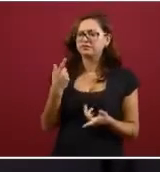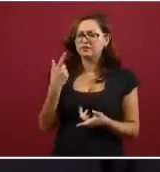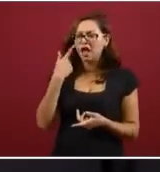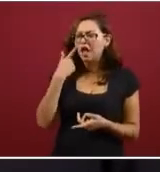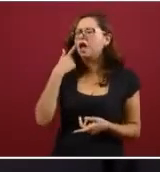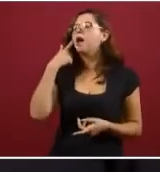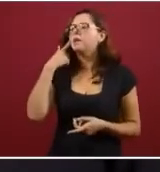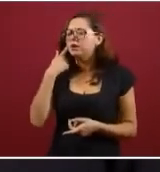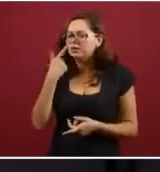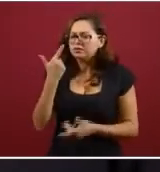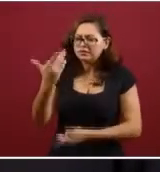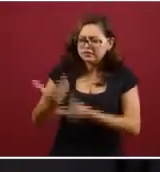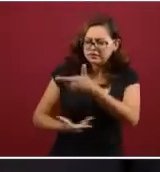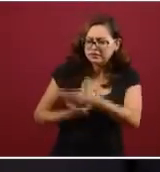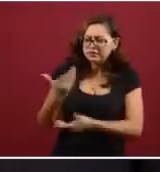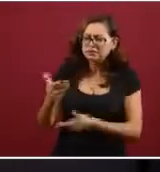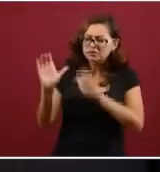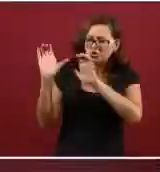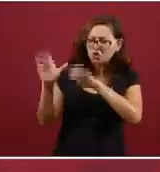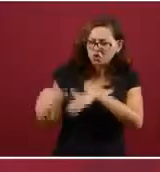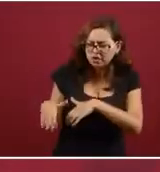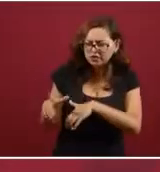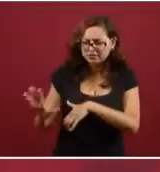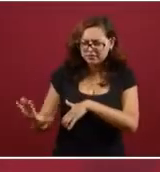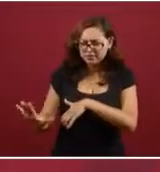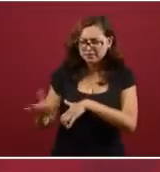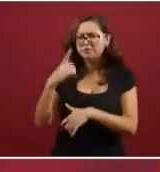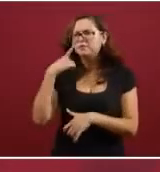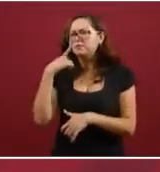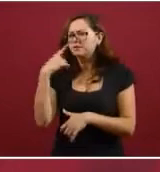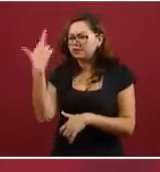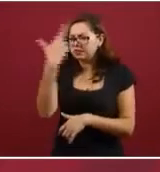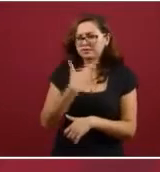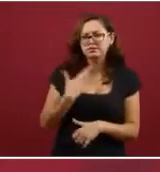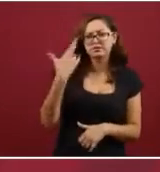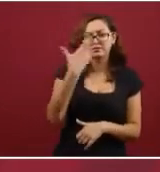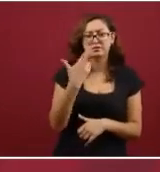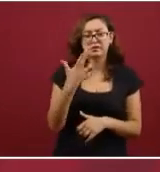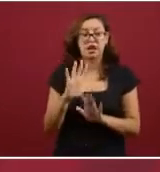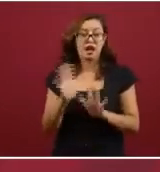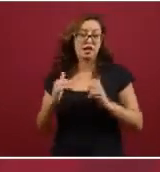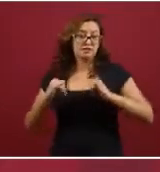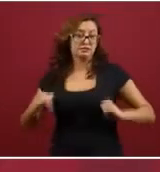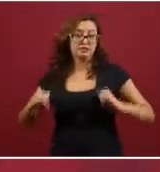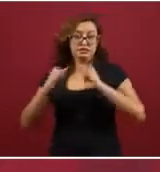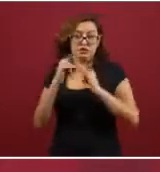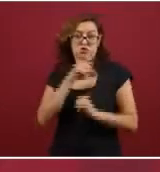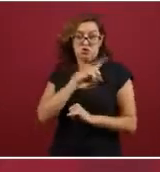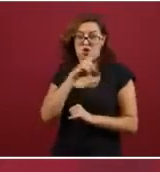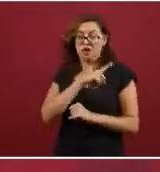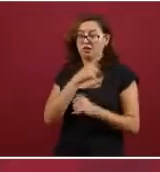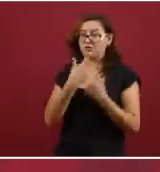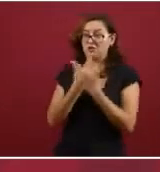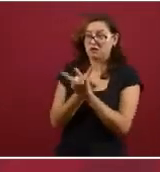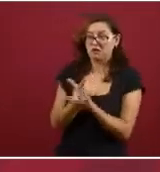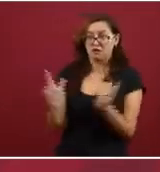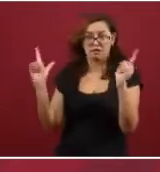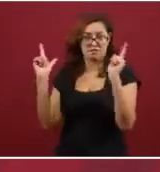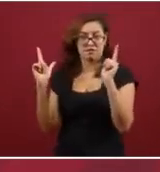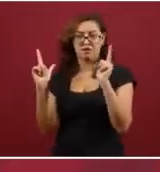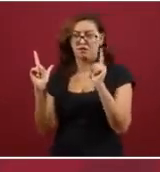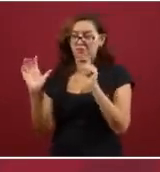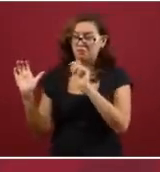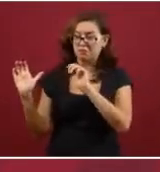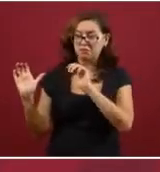servicios. No lo pueden hacer las dependencias. Por ejemplo, el papel para